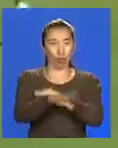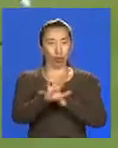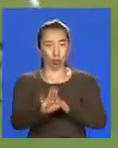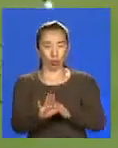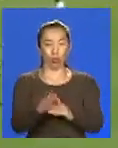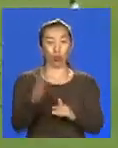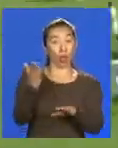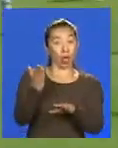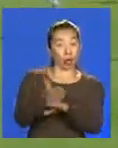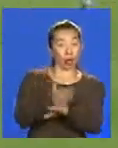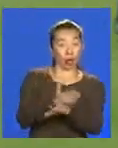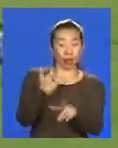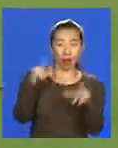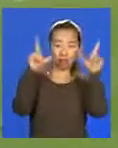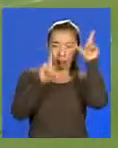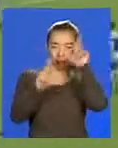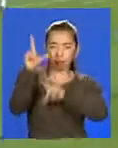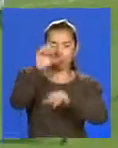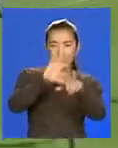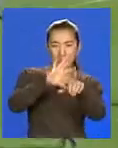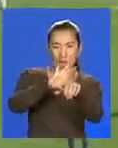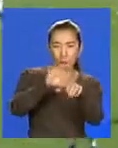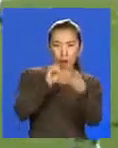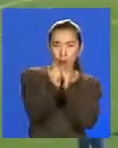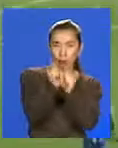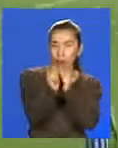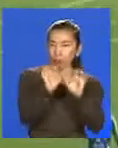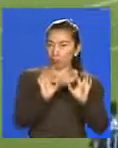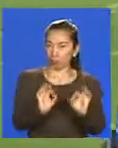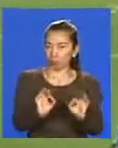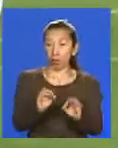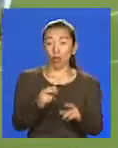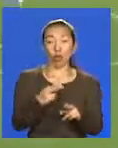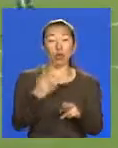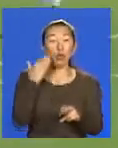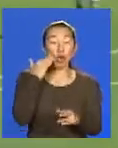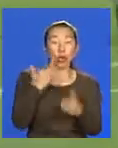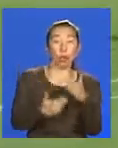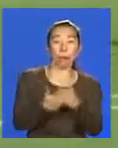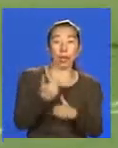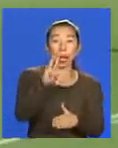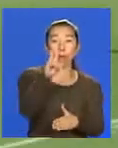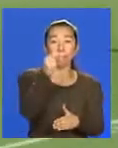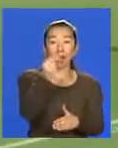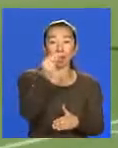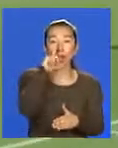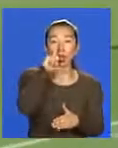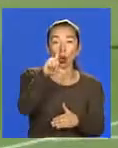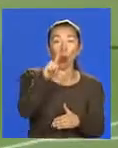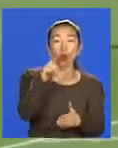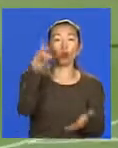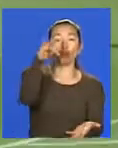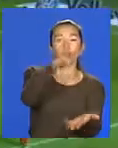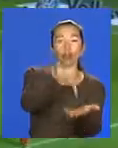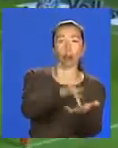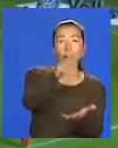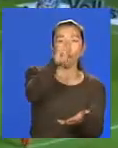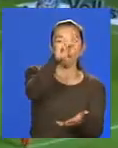los exámenes médicos con éxito en su nuevo equipo hoy y deberá presentarse el próximo 20 de julio en la ciudad de Milán para